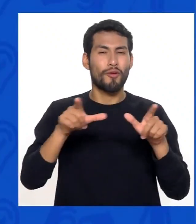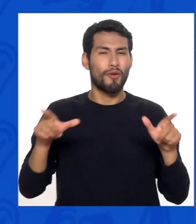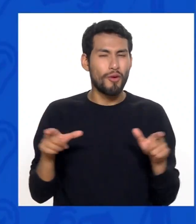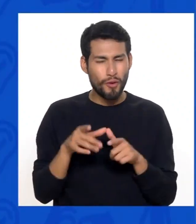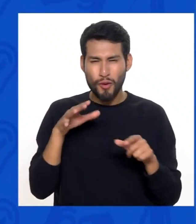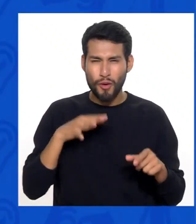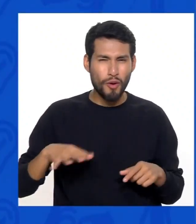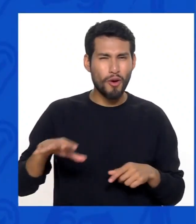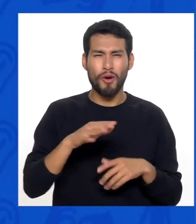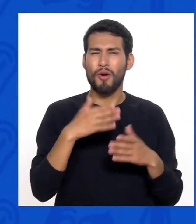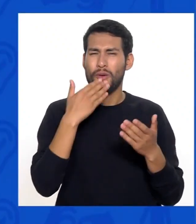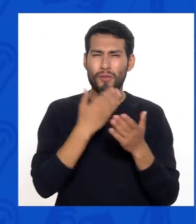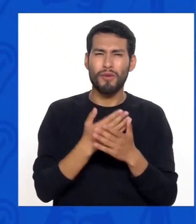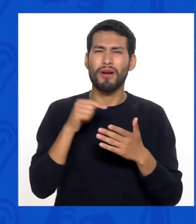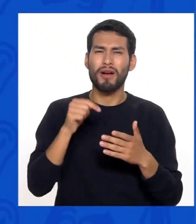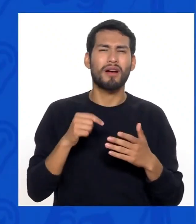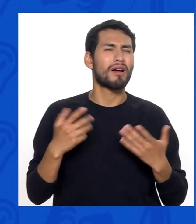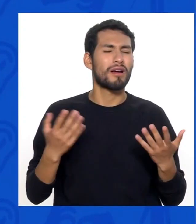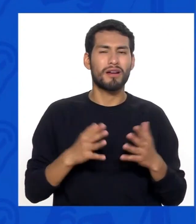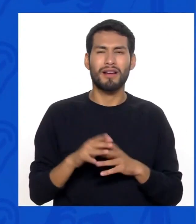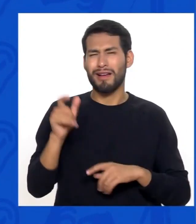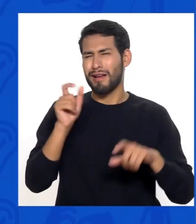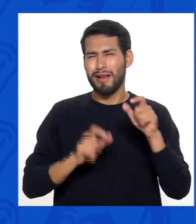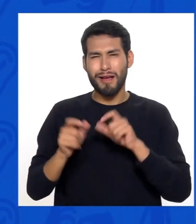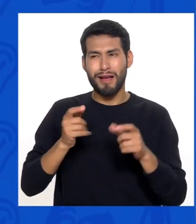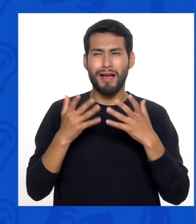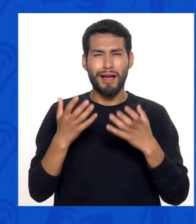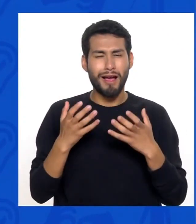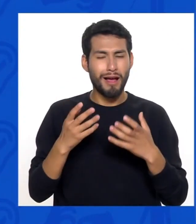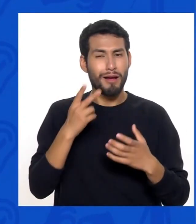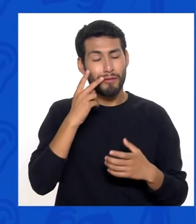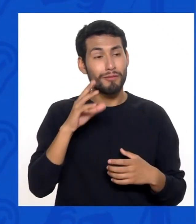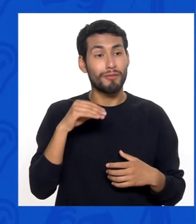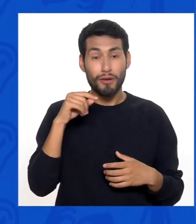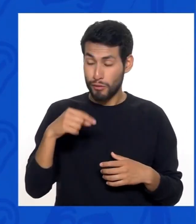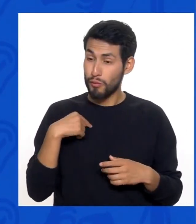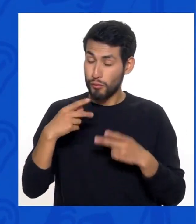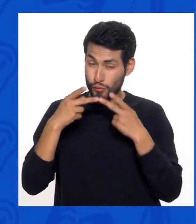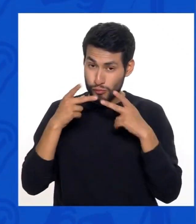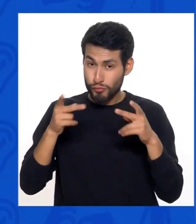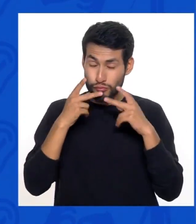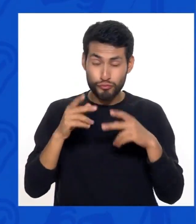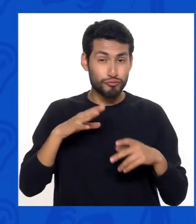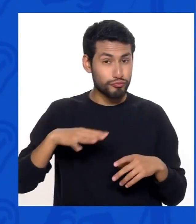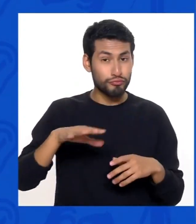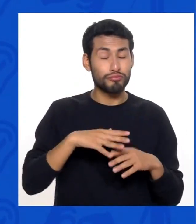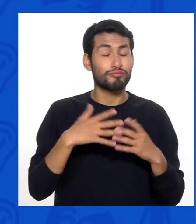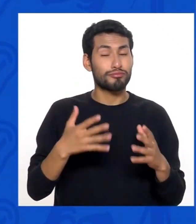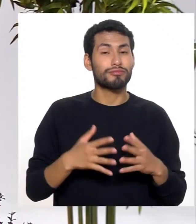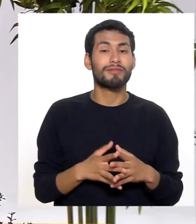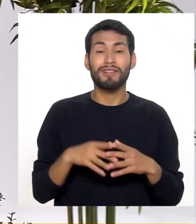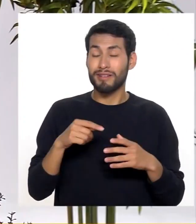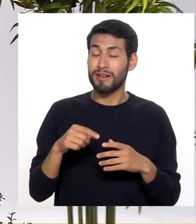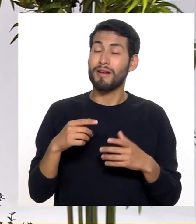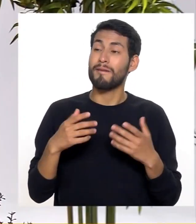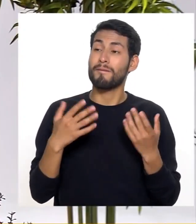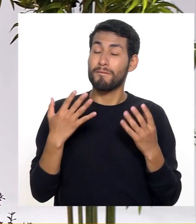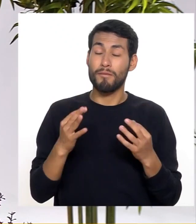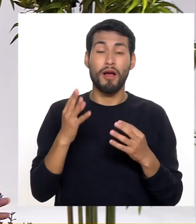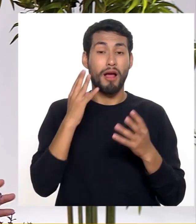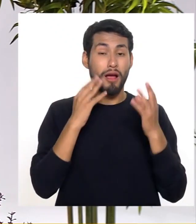auditorio lleno totalmente de gente que quería ver, porque en realidad publicitamos bastante el evento, y fue una